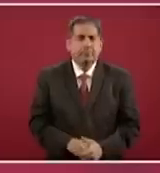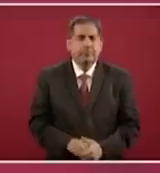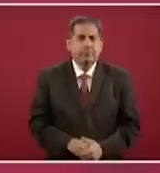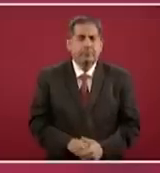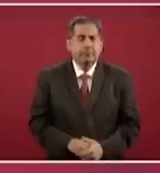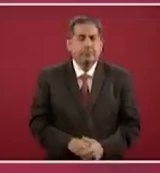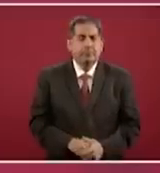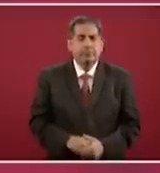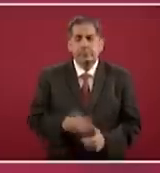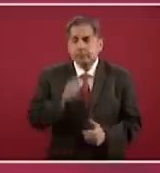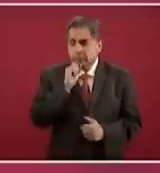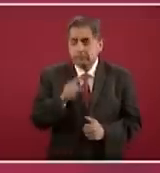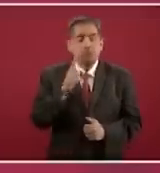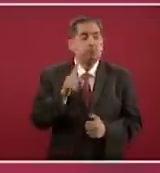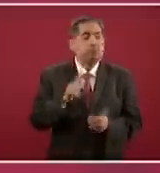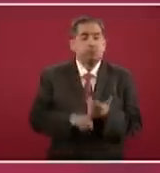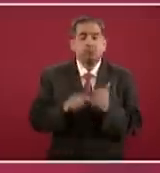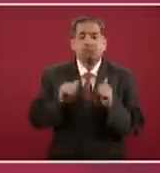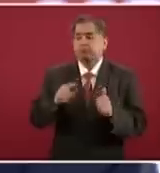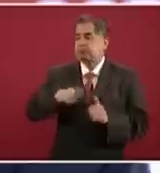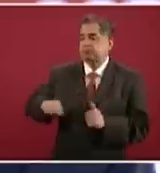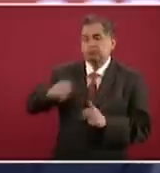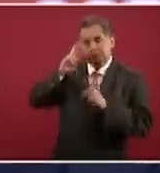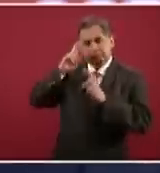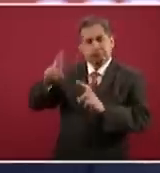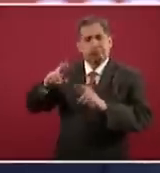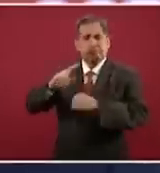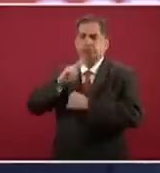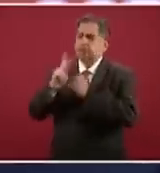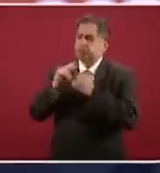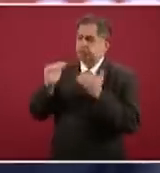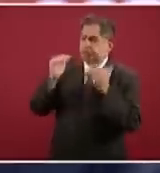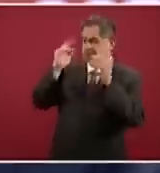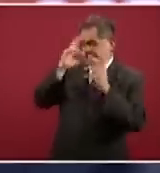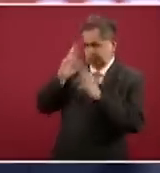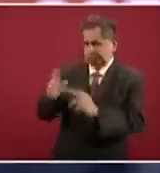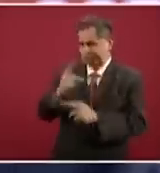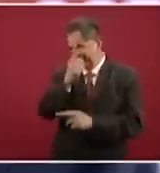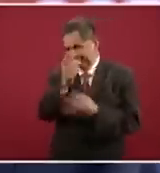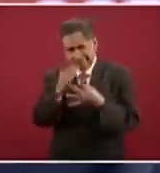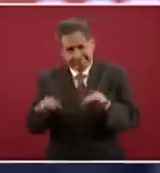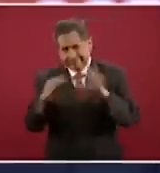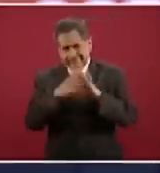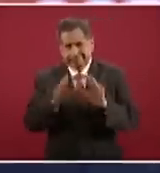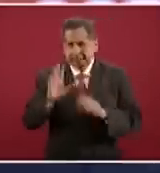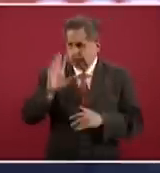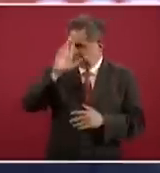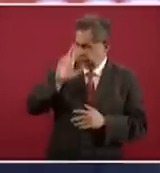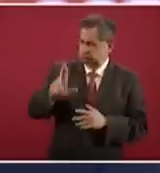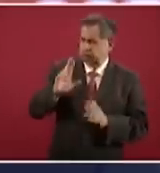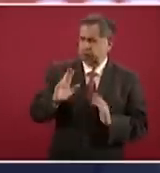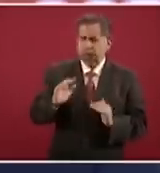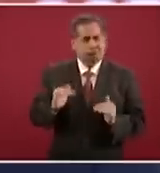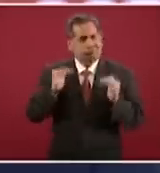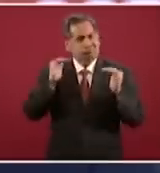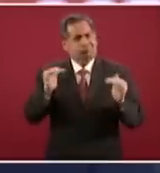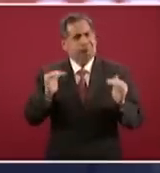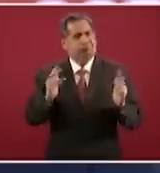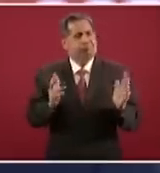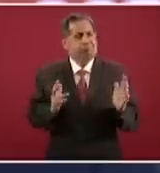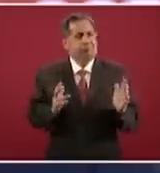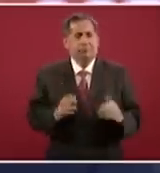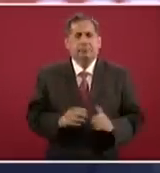Y queda a salvo nuestra soberanía. Eso es muy importante.